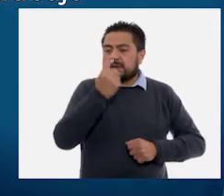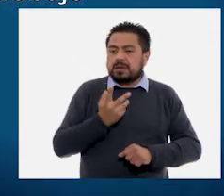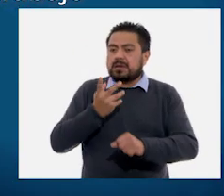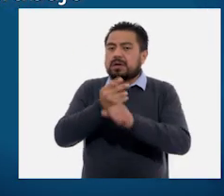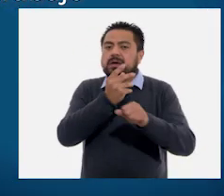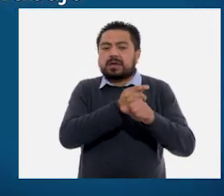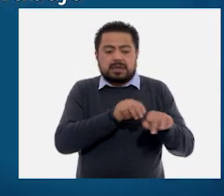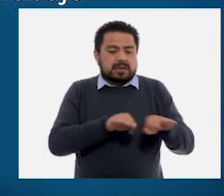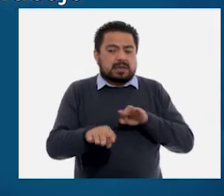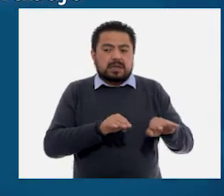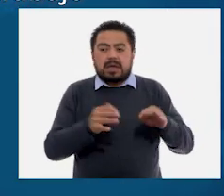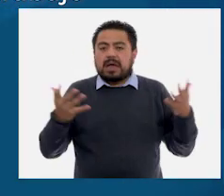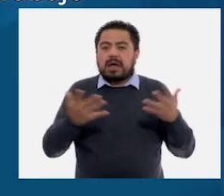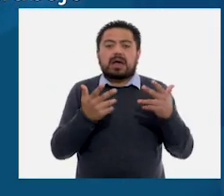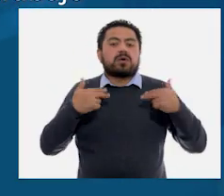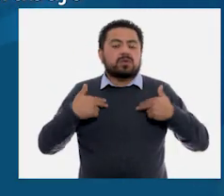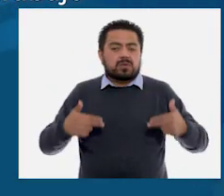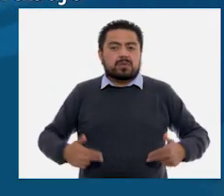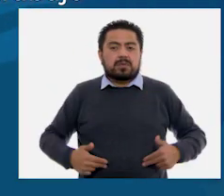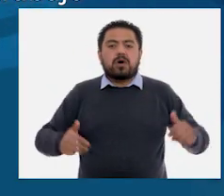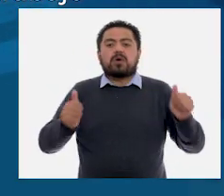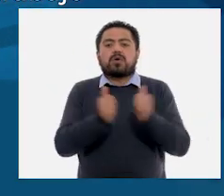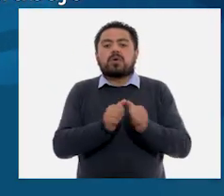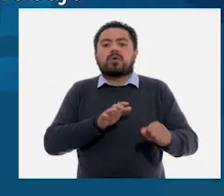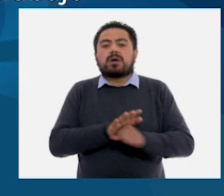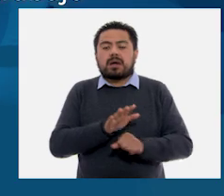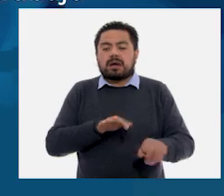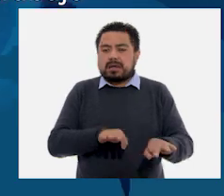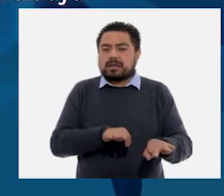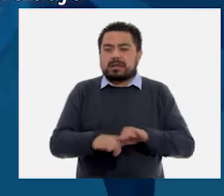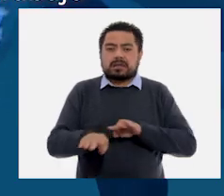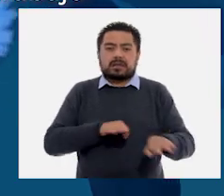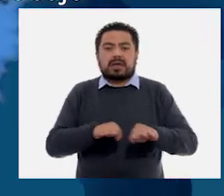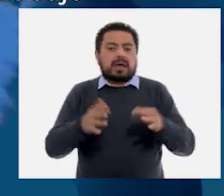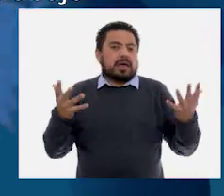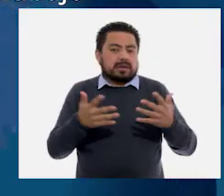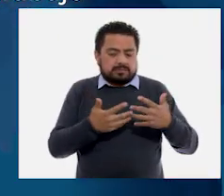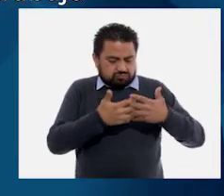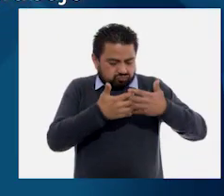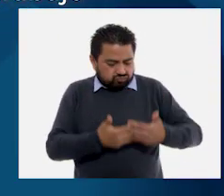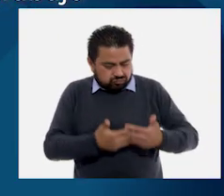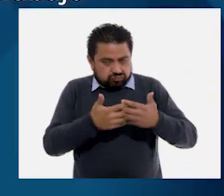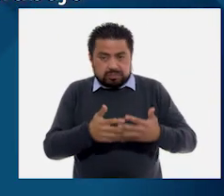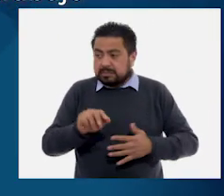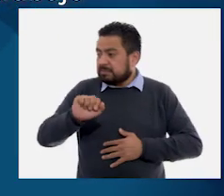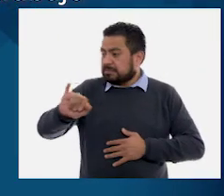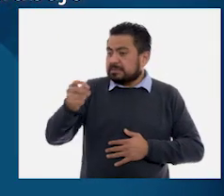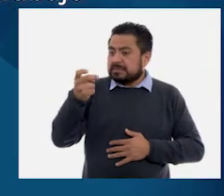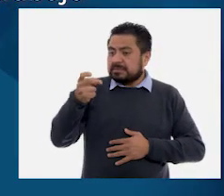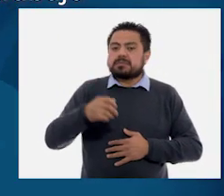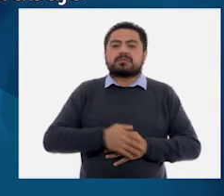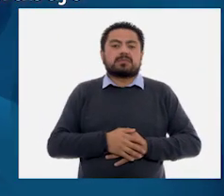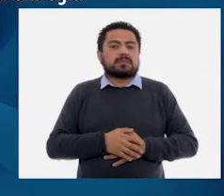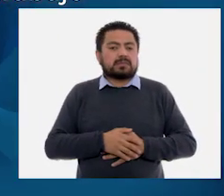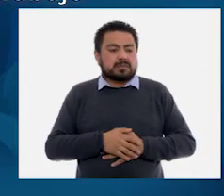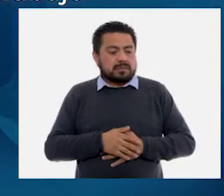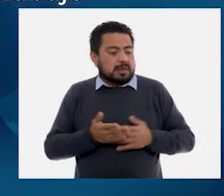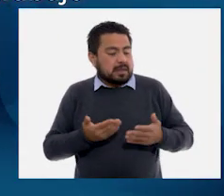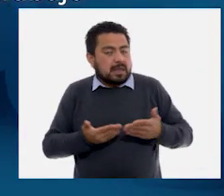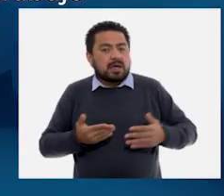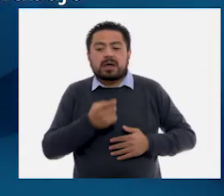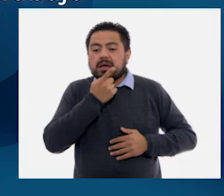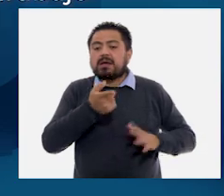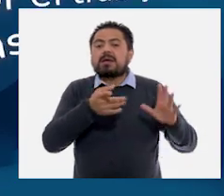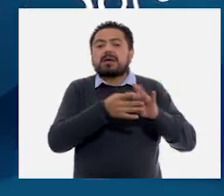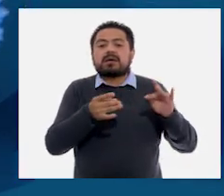el trabajo que hacen los seres humanos por el trabajo que hacen las máquinas. Exacto. Entonces, Ton, cuando decimos